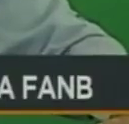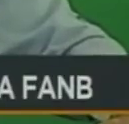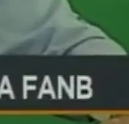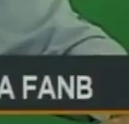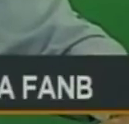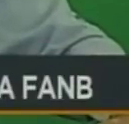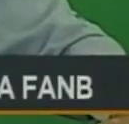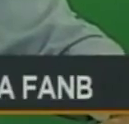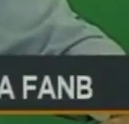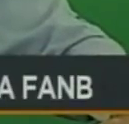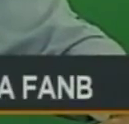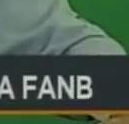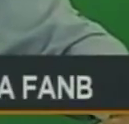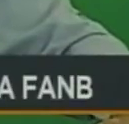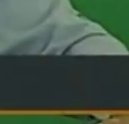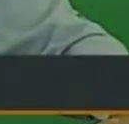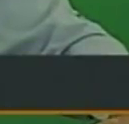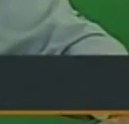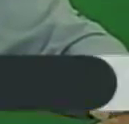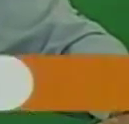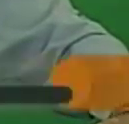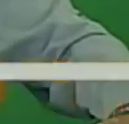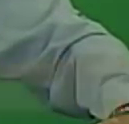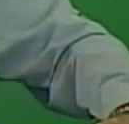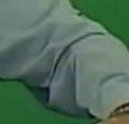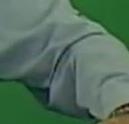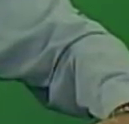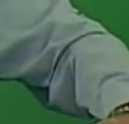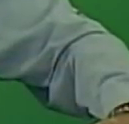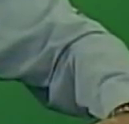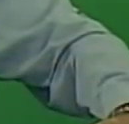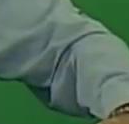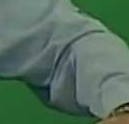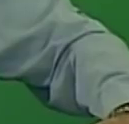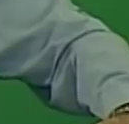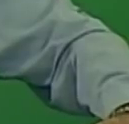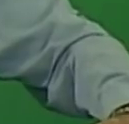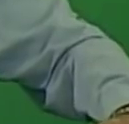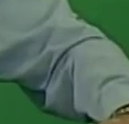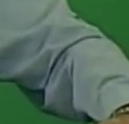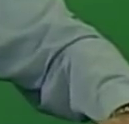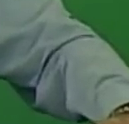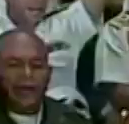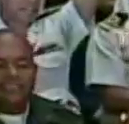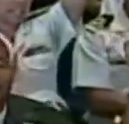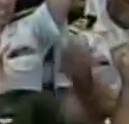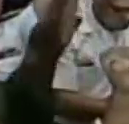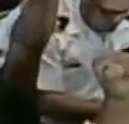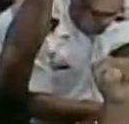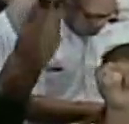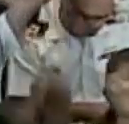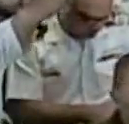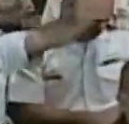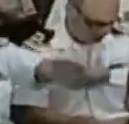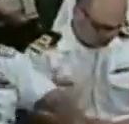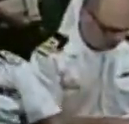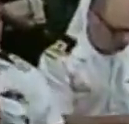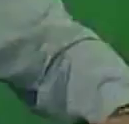y a todas. Y digamos de nuestro corazón, en este día aniversario, ¡Chávez vive! ¡Patria